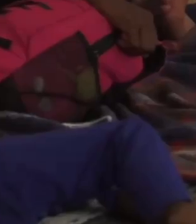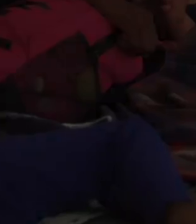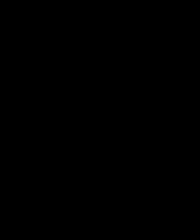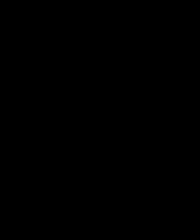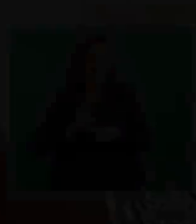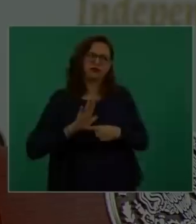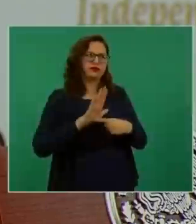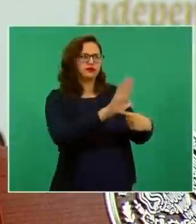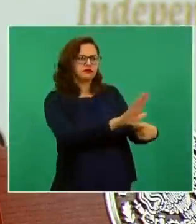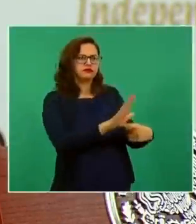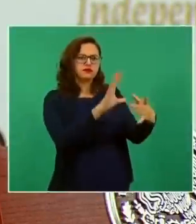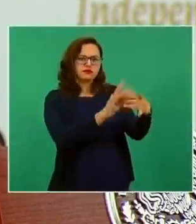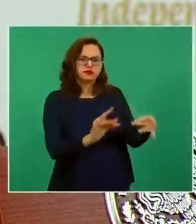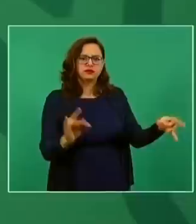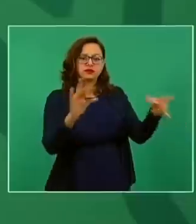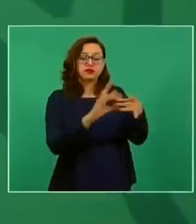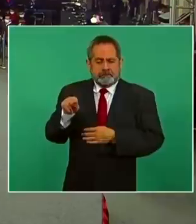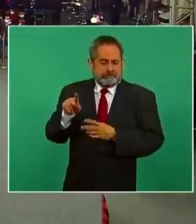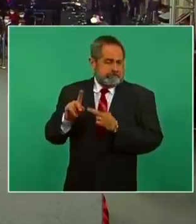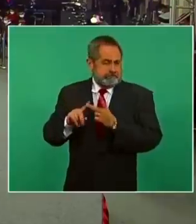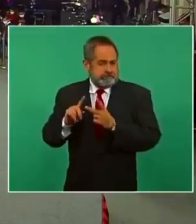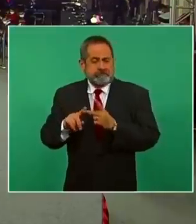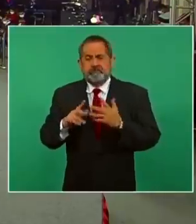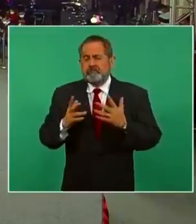Fue muy bueno el encuentro.